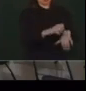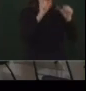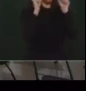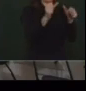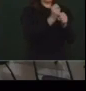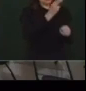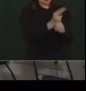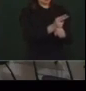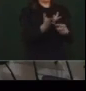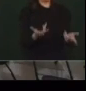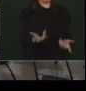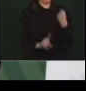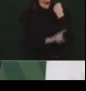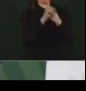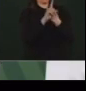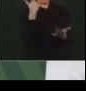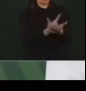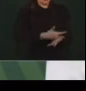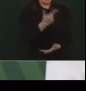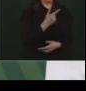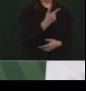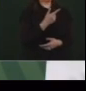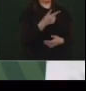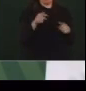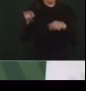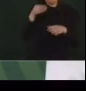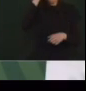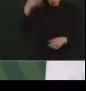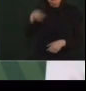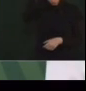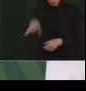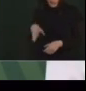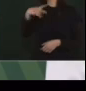¿Por qué no atienden su problema grave de descomposición social?